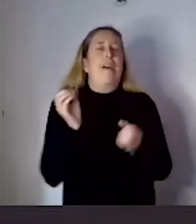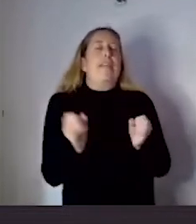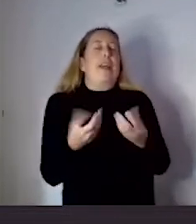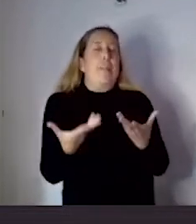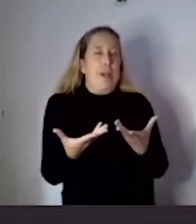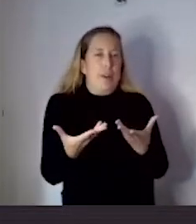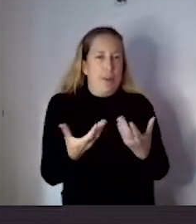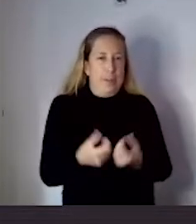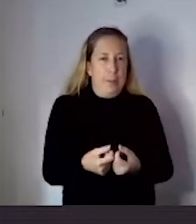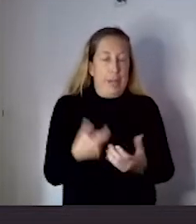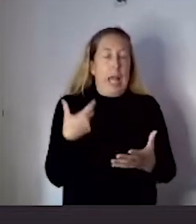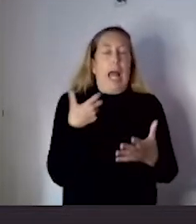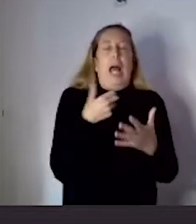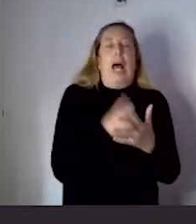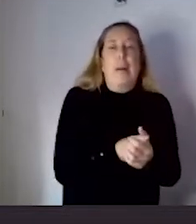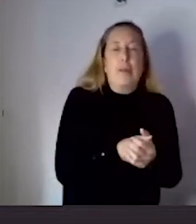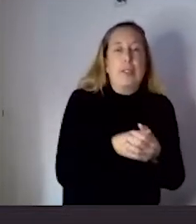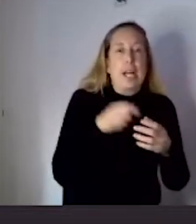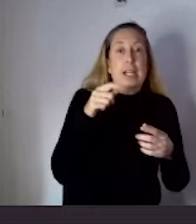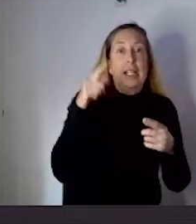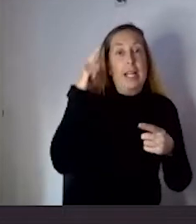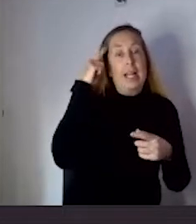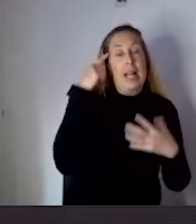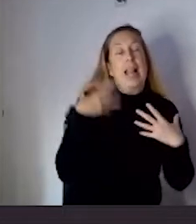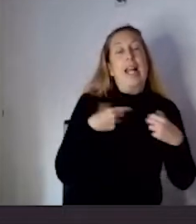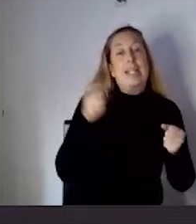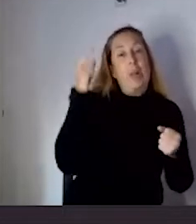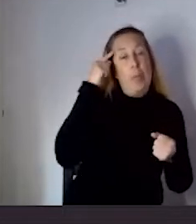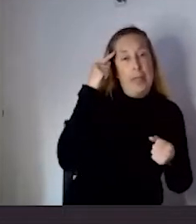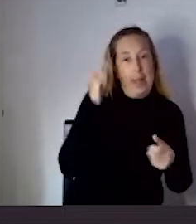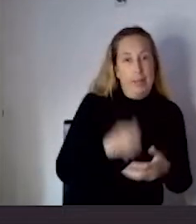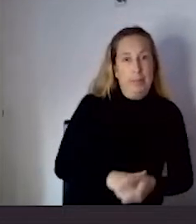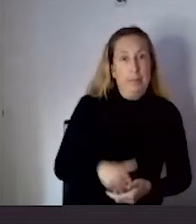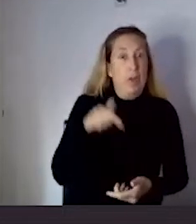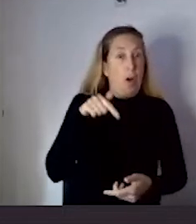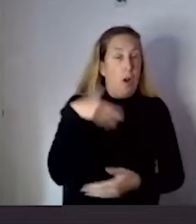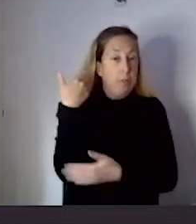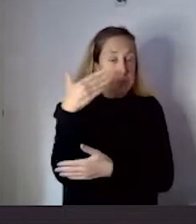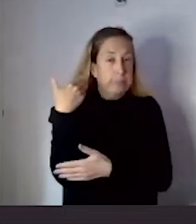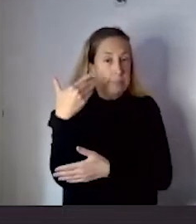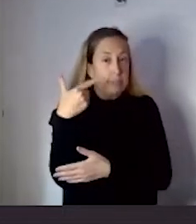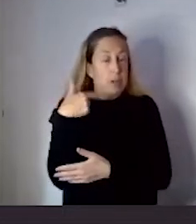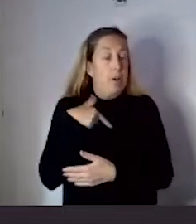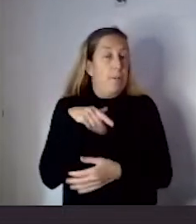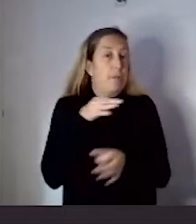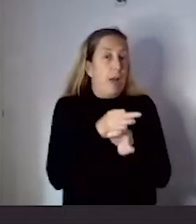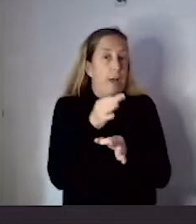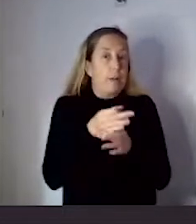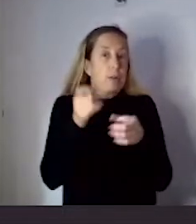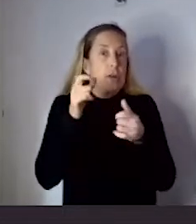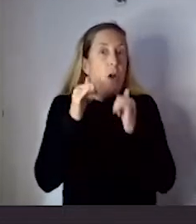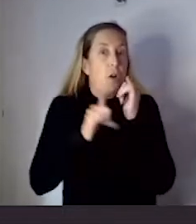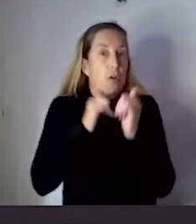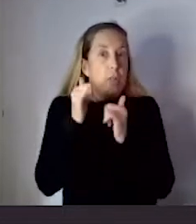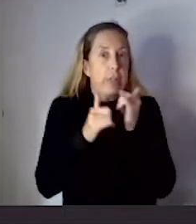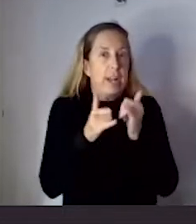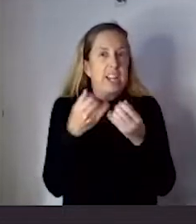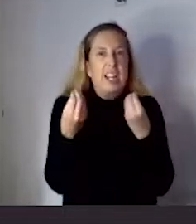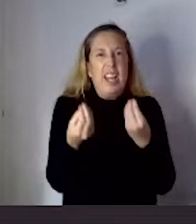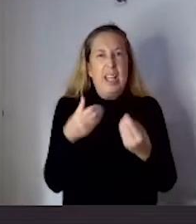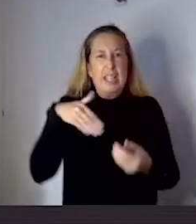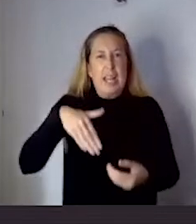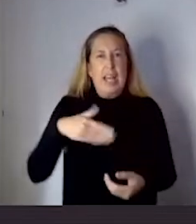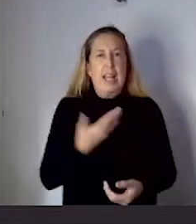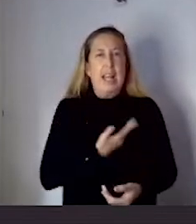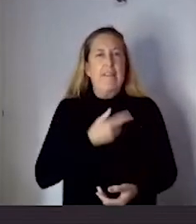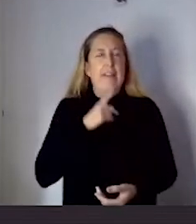la salud mental en esta charla lo que vamos a hacer es explicarles qué son los ene efe test y cómo funcionan de forma